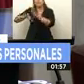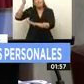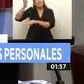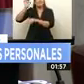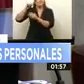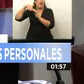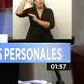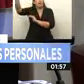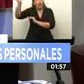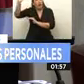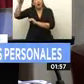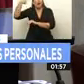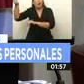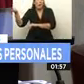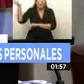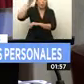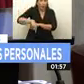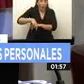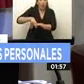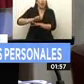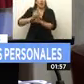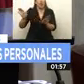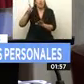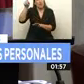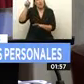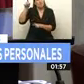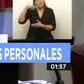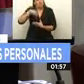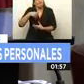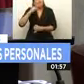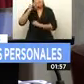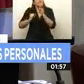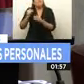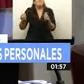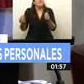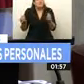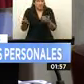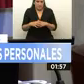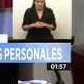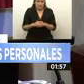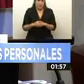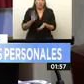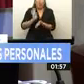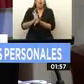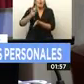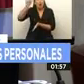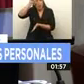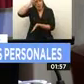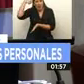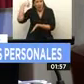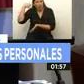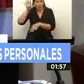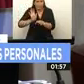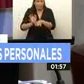exilio que venía descarnado según sus propias palabras un león herbívoro como se